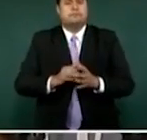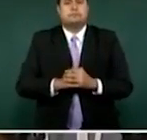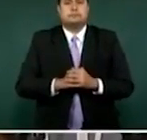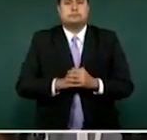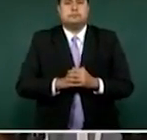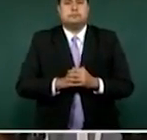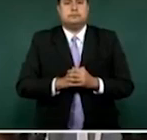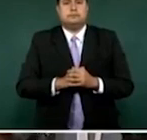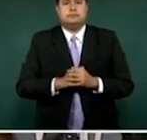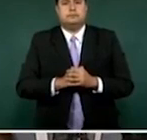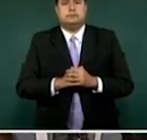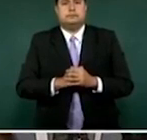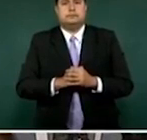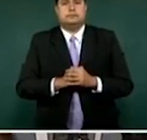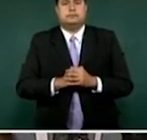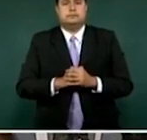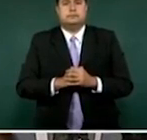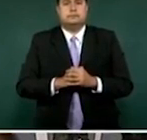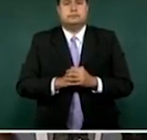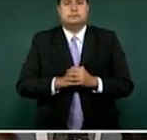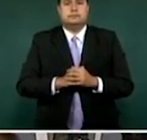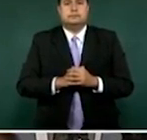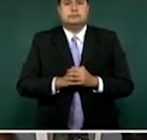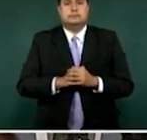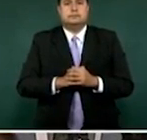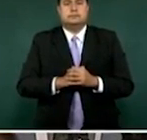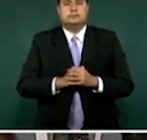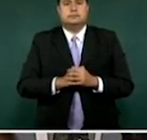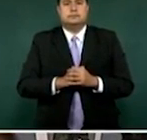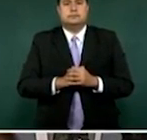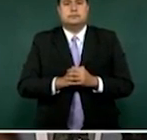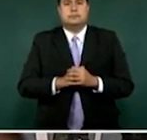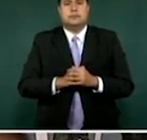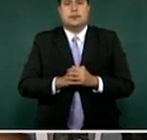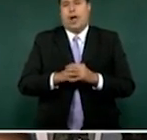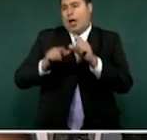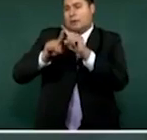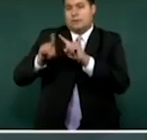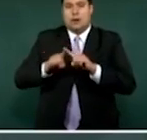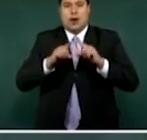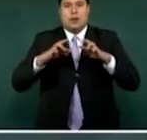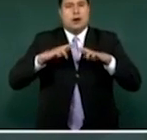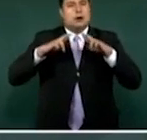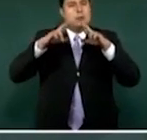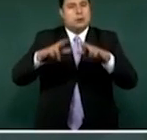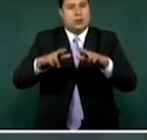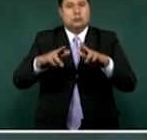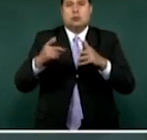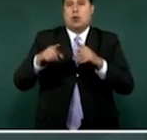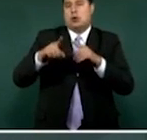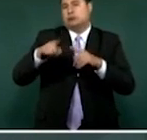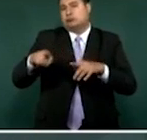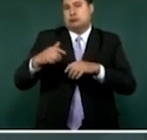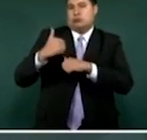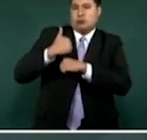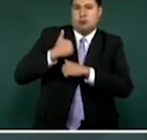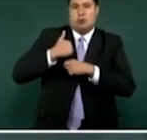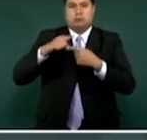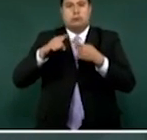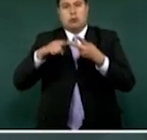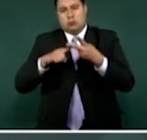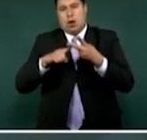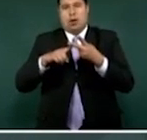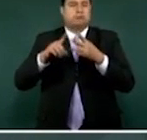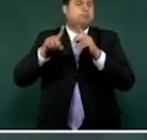en donde están los representantes de la Secretaría de la Defensa, de